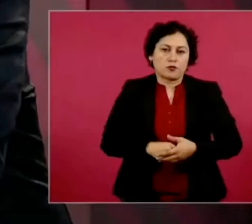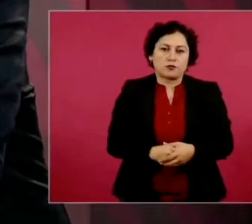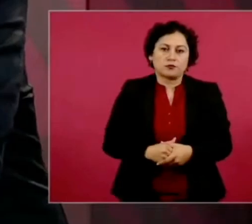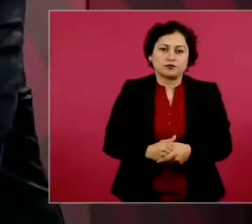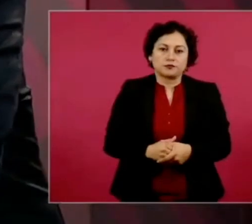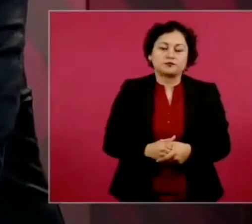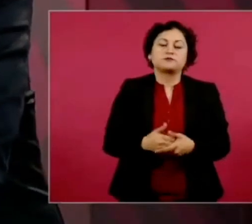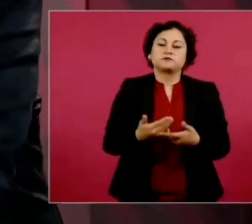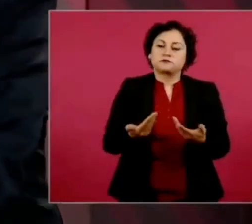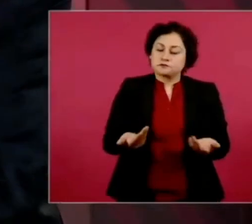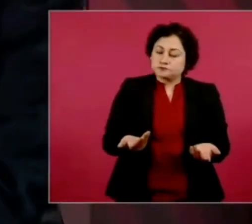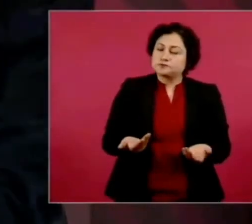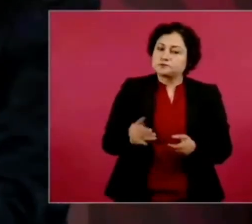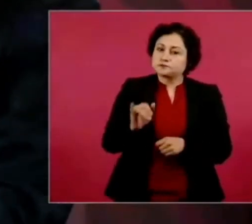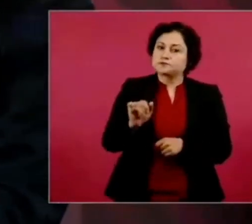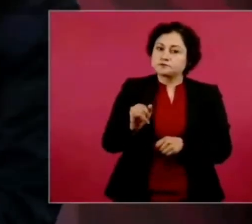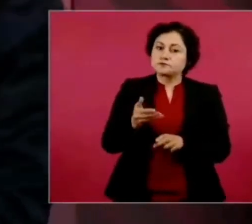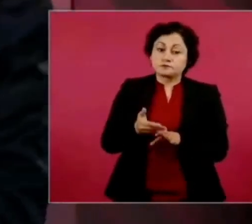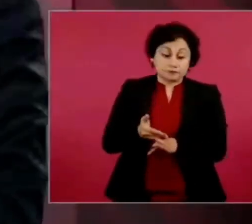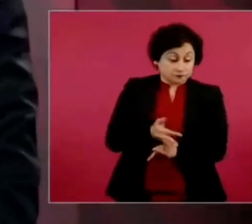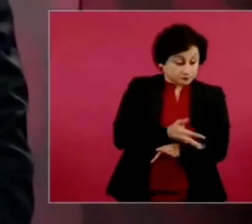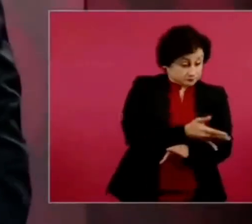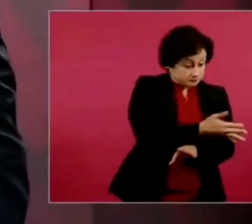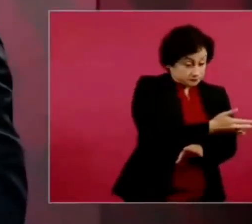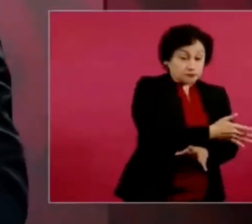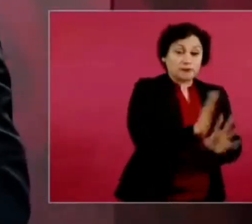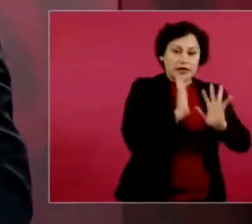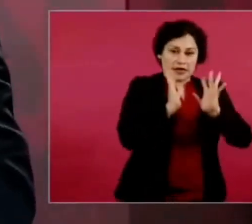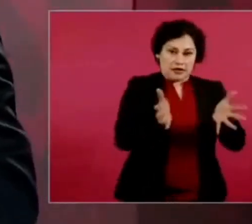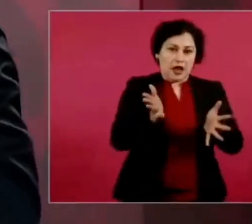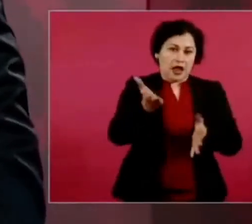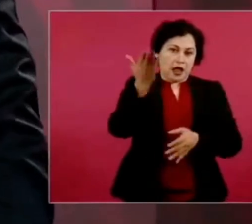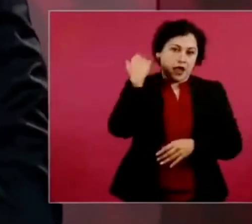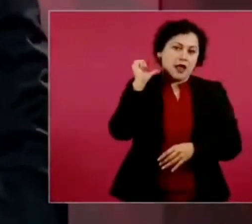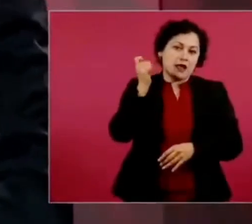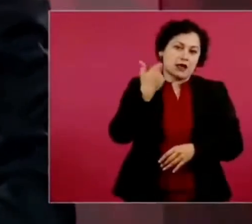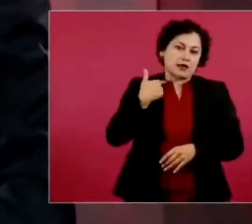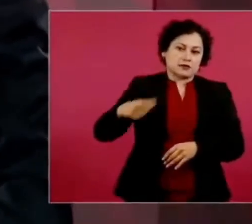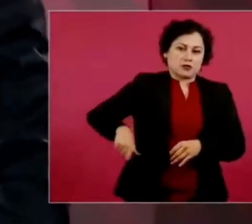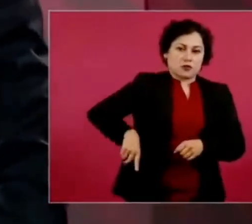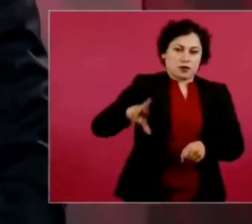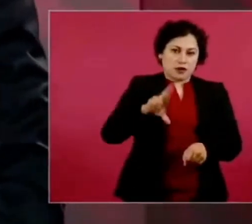Y sí, para entonces ya había sido gobernador de Oaxaca,